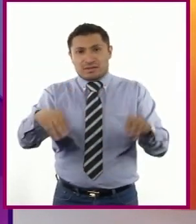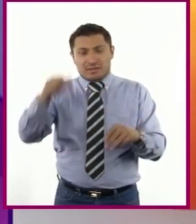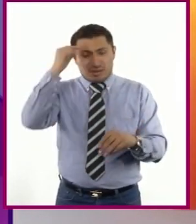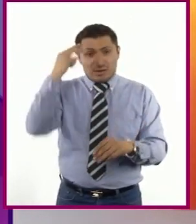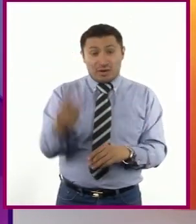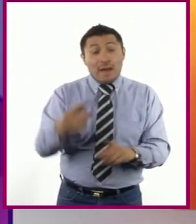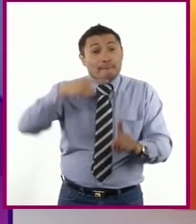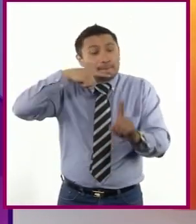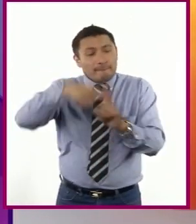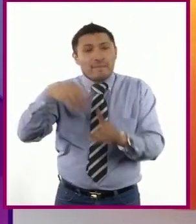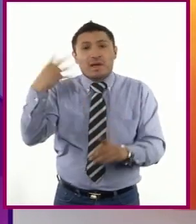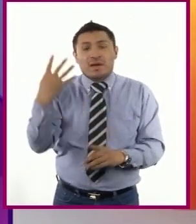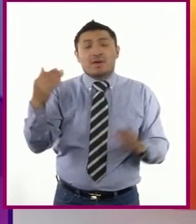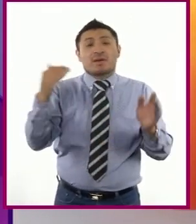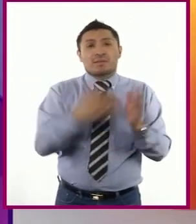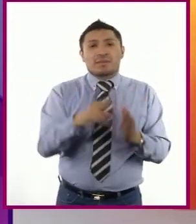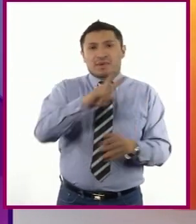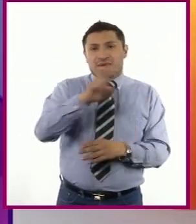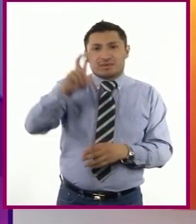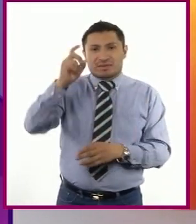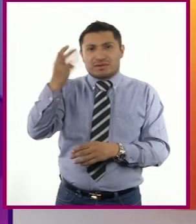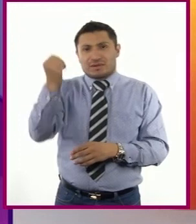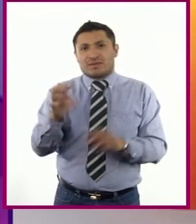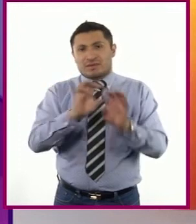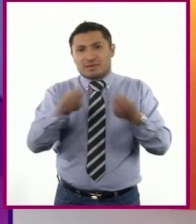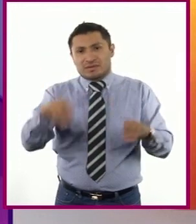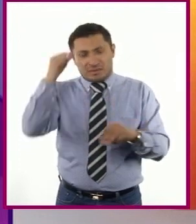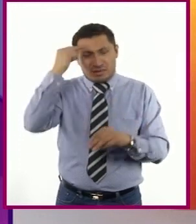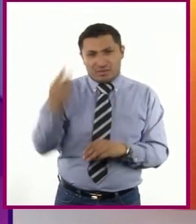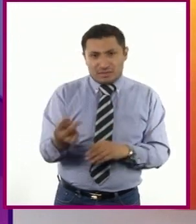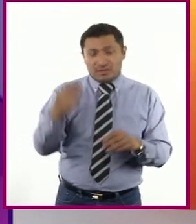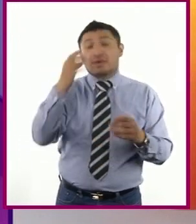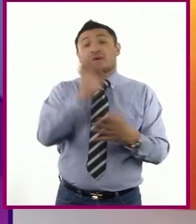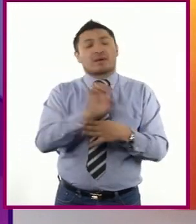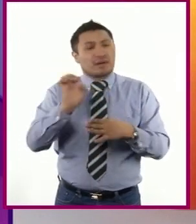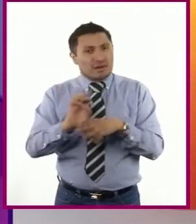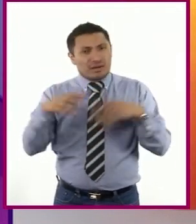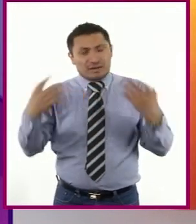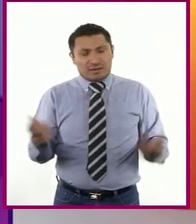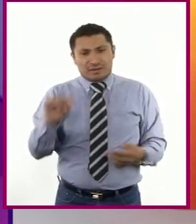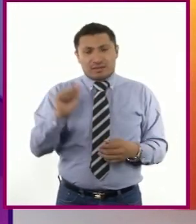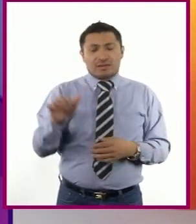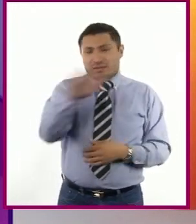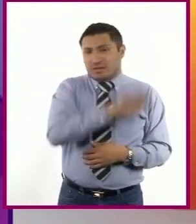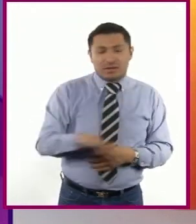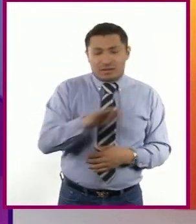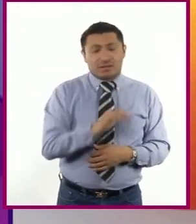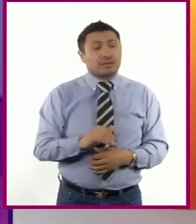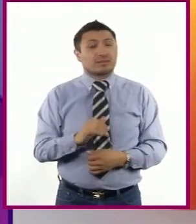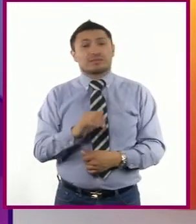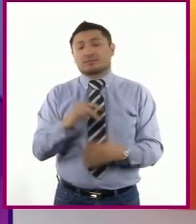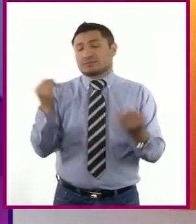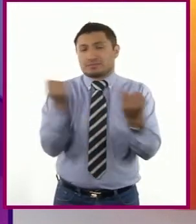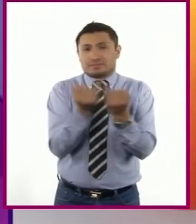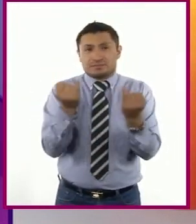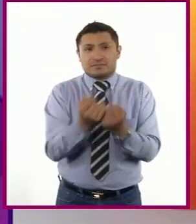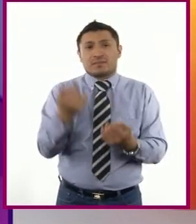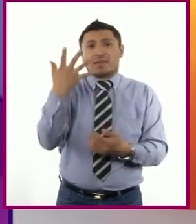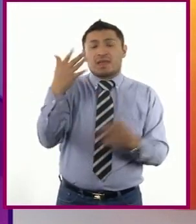más 4.239 centímetros cuadrados, por lo que el área del desarrollo plano es igual